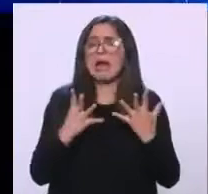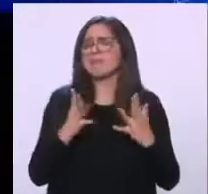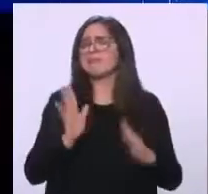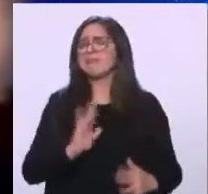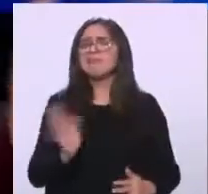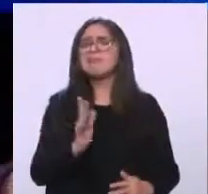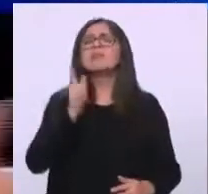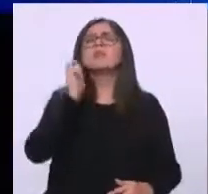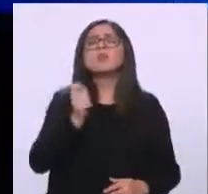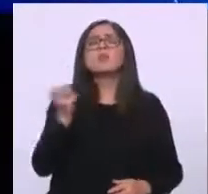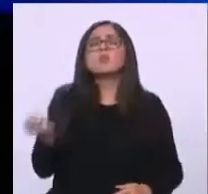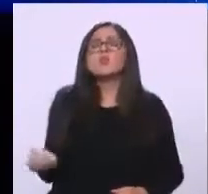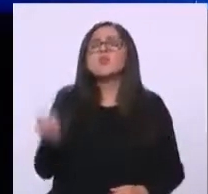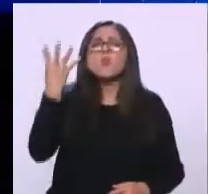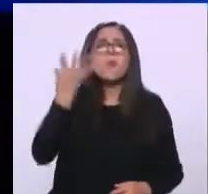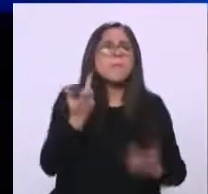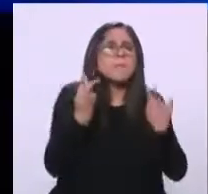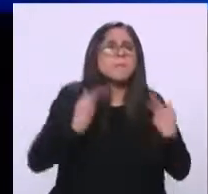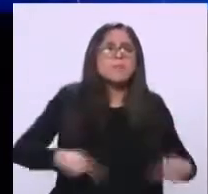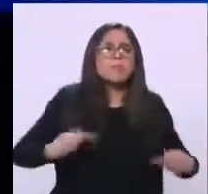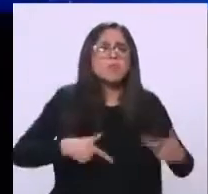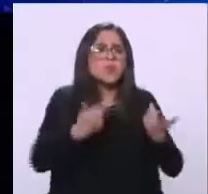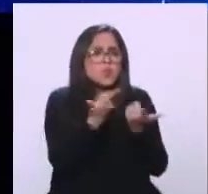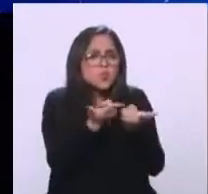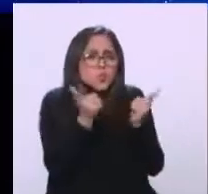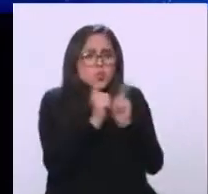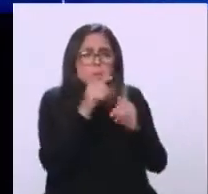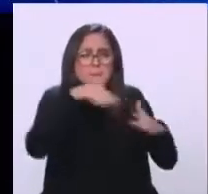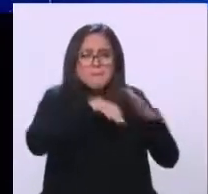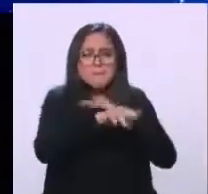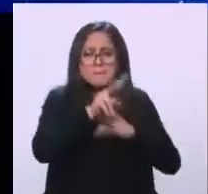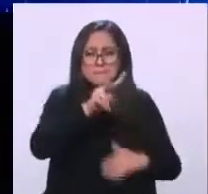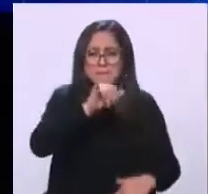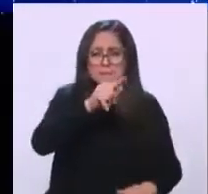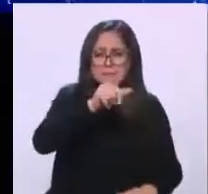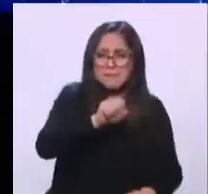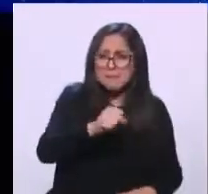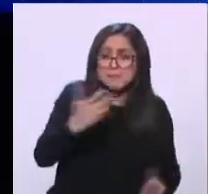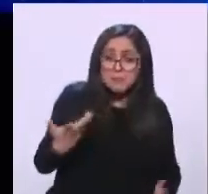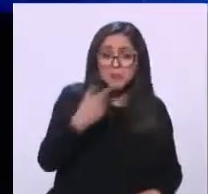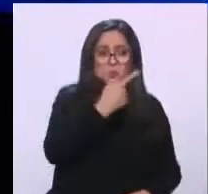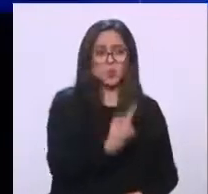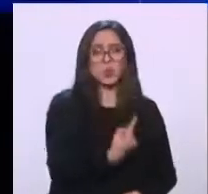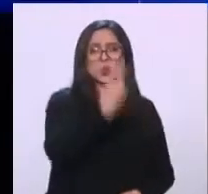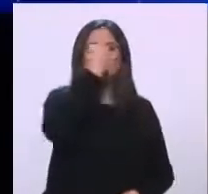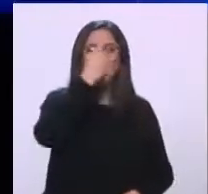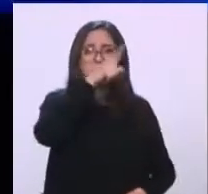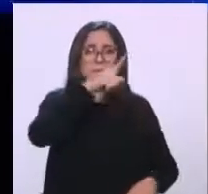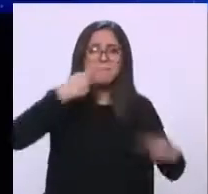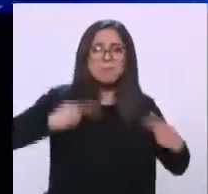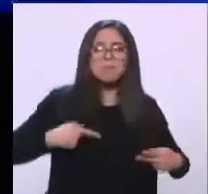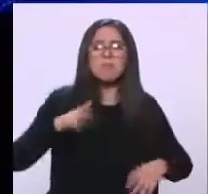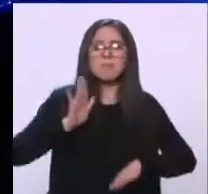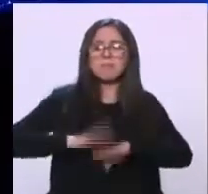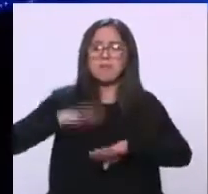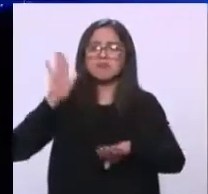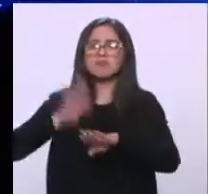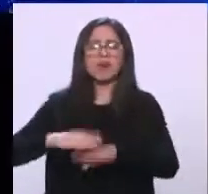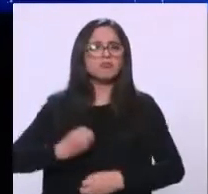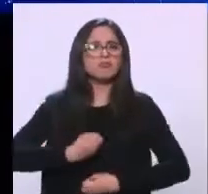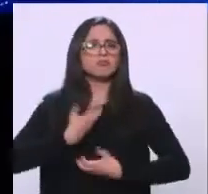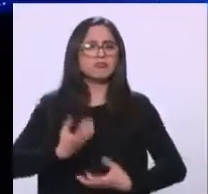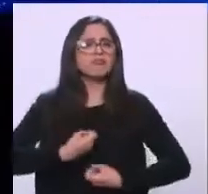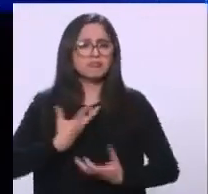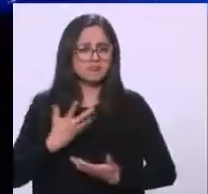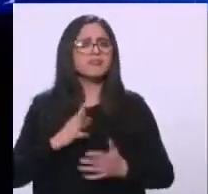representaciones de colectivos de víctimas hay allí. Escucho a una que es la que más ha sonado en los últimos días y lo que noto es